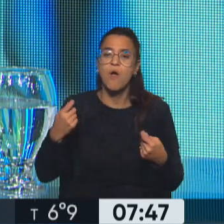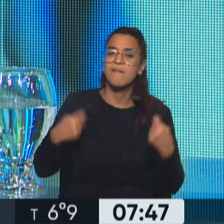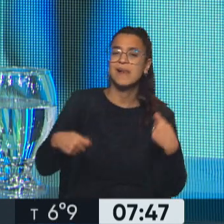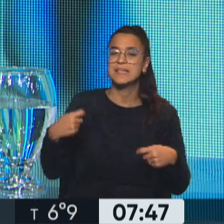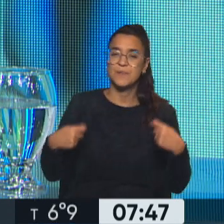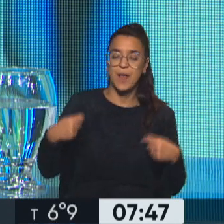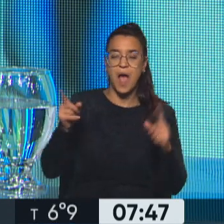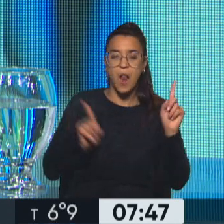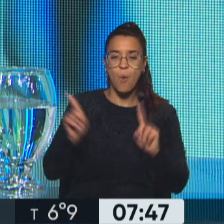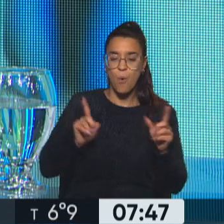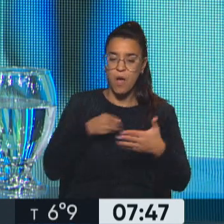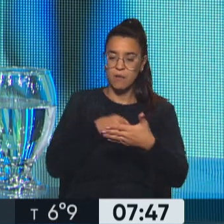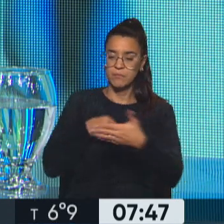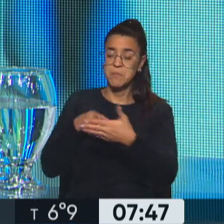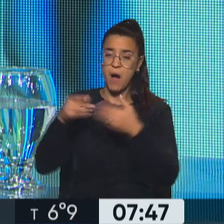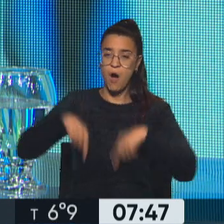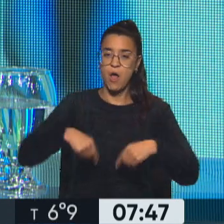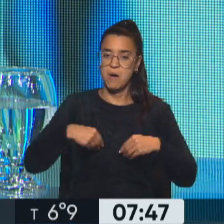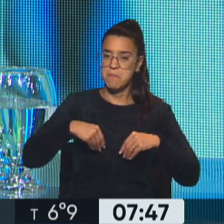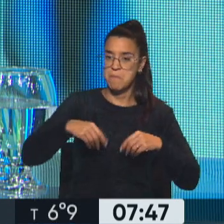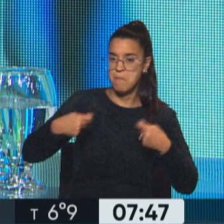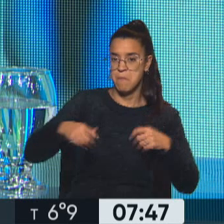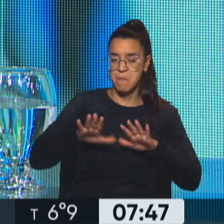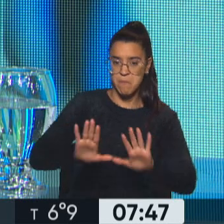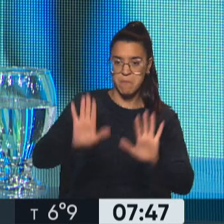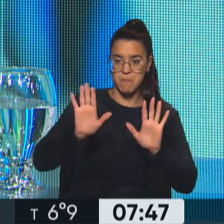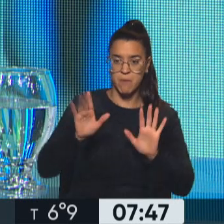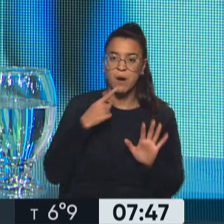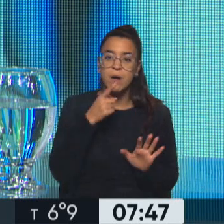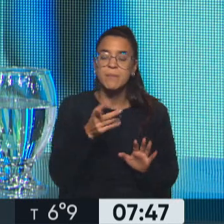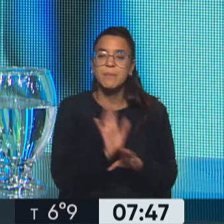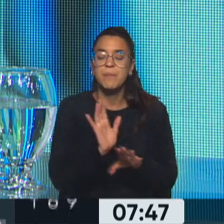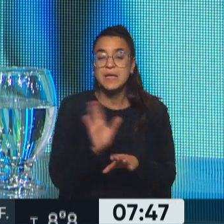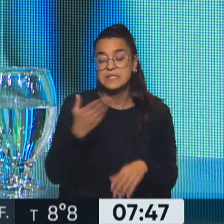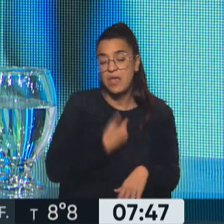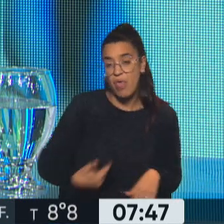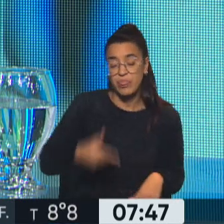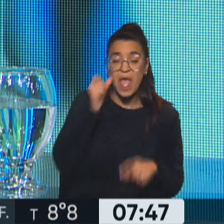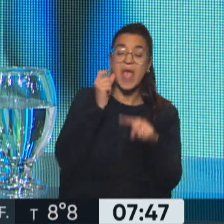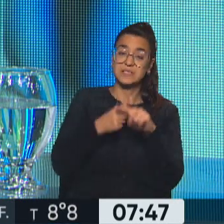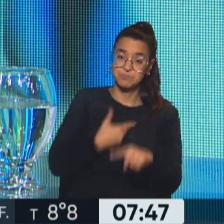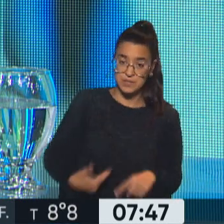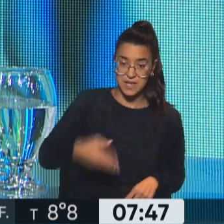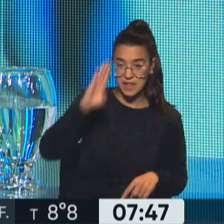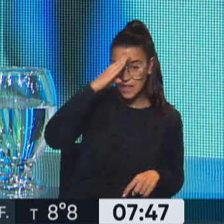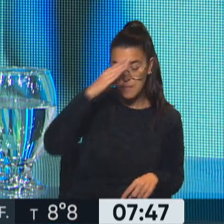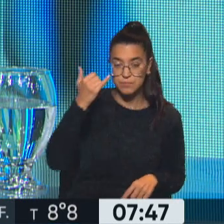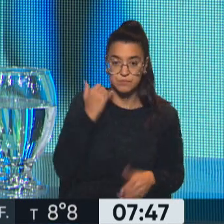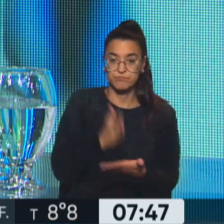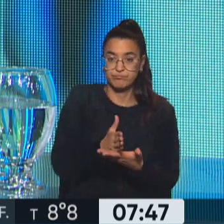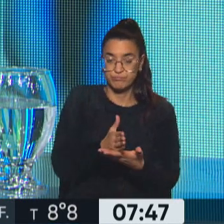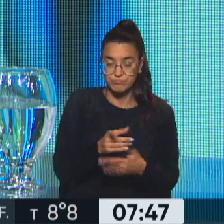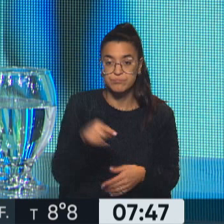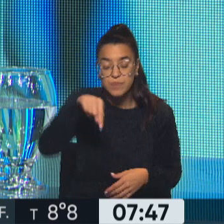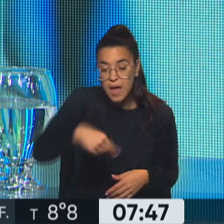flexibilizaciones de aquellas restricciones que había impuesto sobre todo el presidente o el expresidente Donald Trump. En este caso